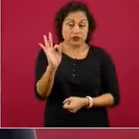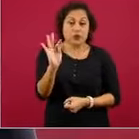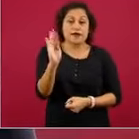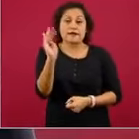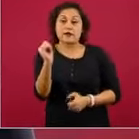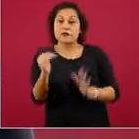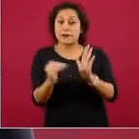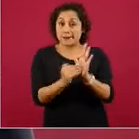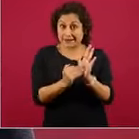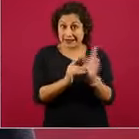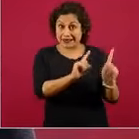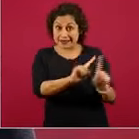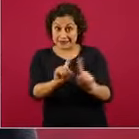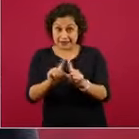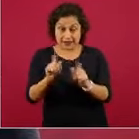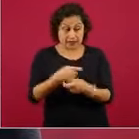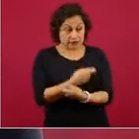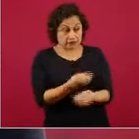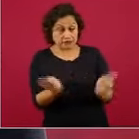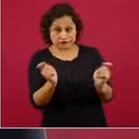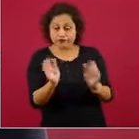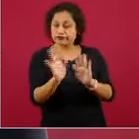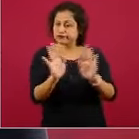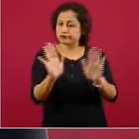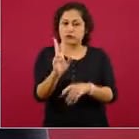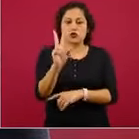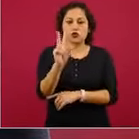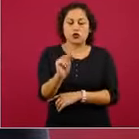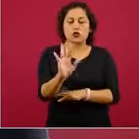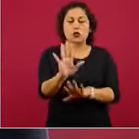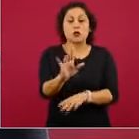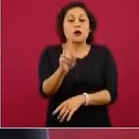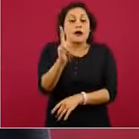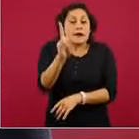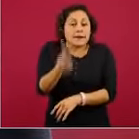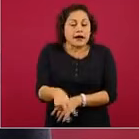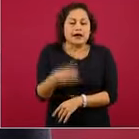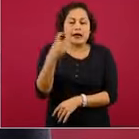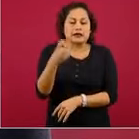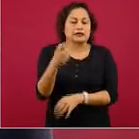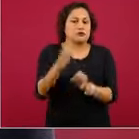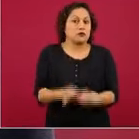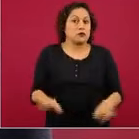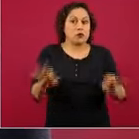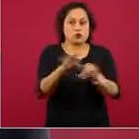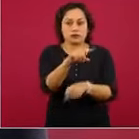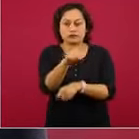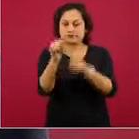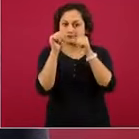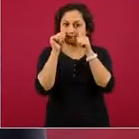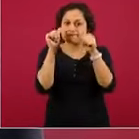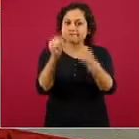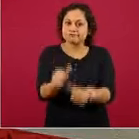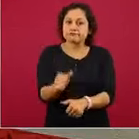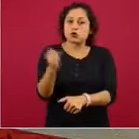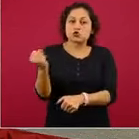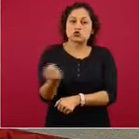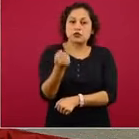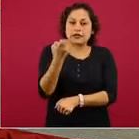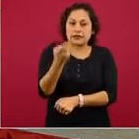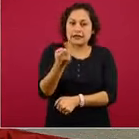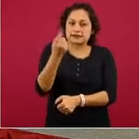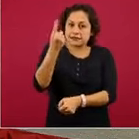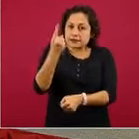249,000 dosis. La expectativa y la buena noticia es que estas son las primeras que pueden llegar y que pudieran llegar lo antes